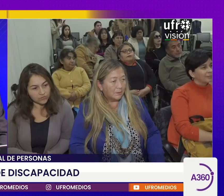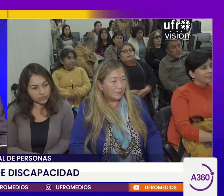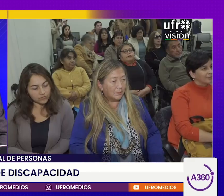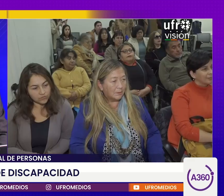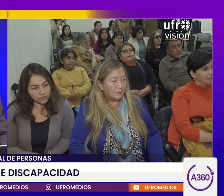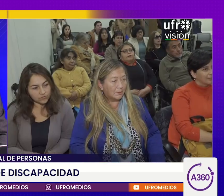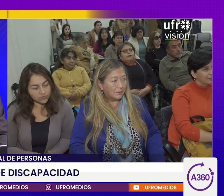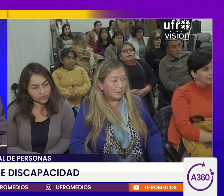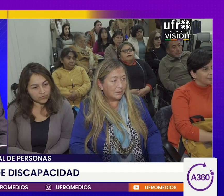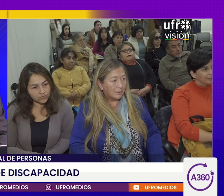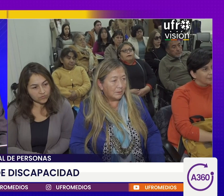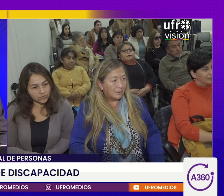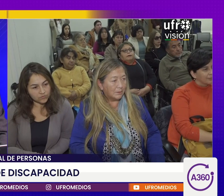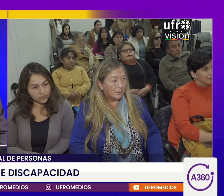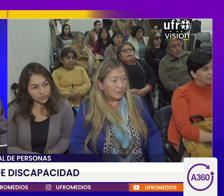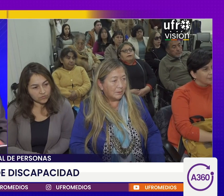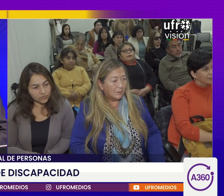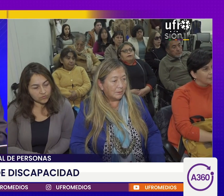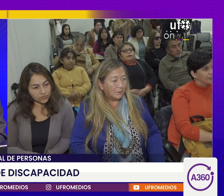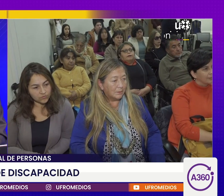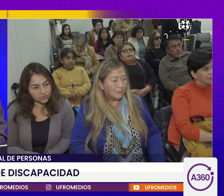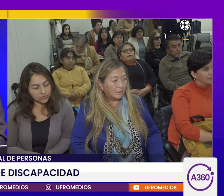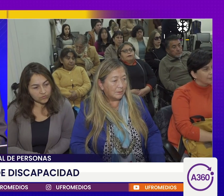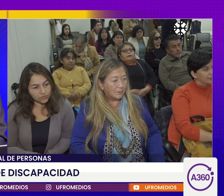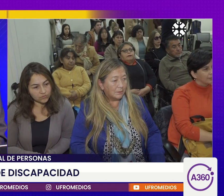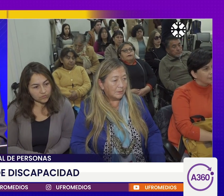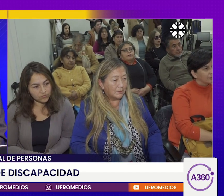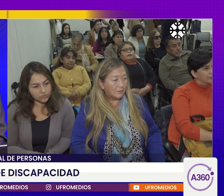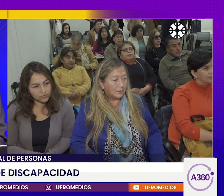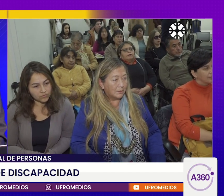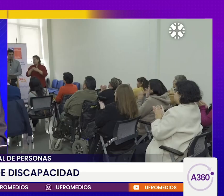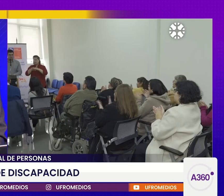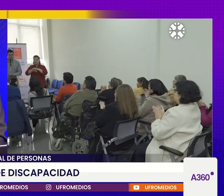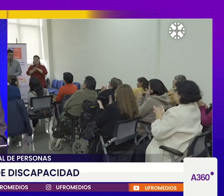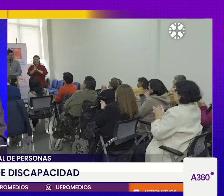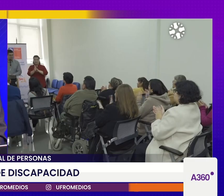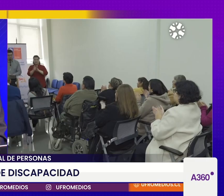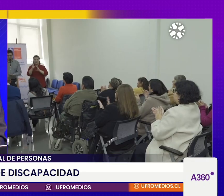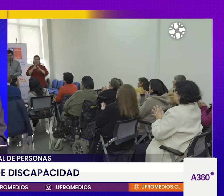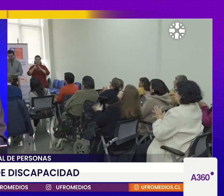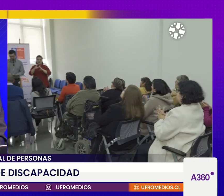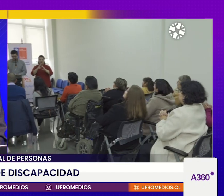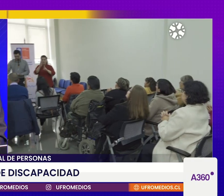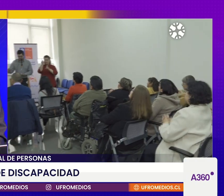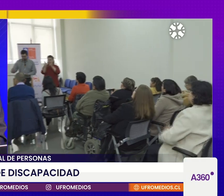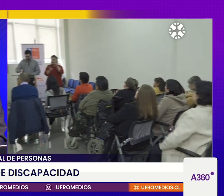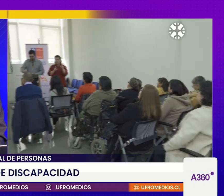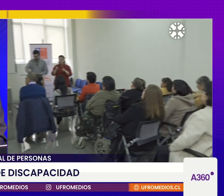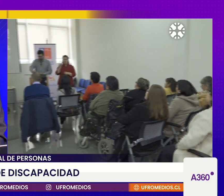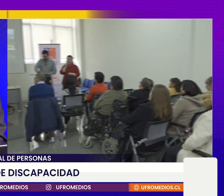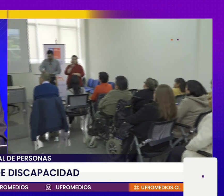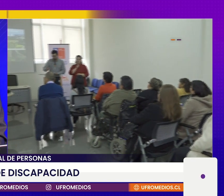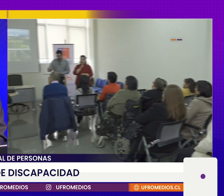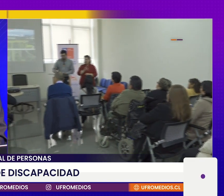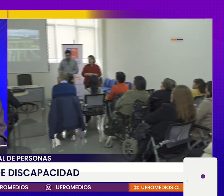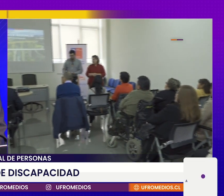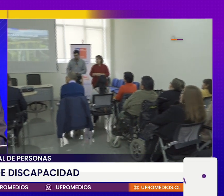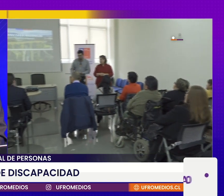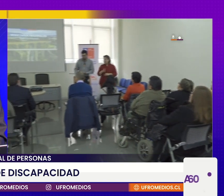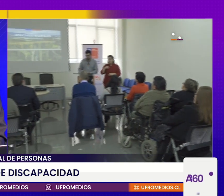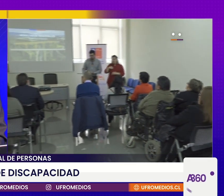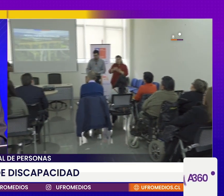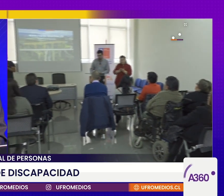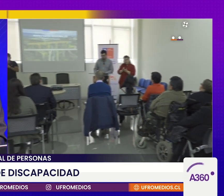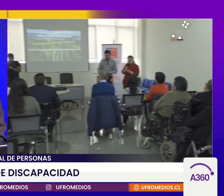personas con discapacidad, poco menos que las escondían y no las enviaban al colegio, hay un grupo bastante grande de personas que